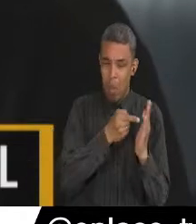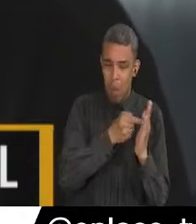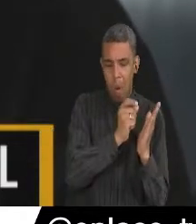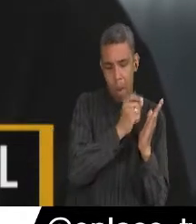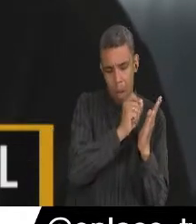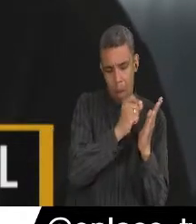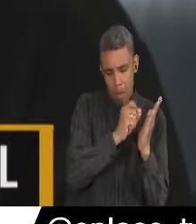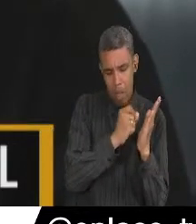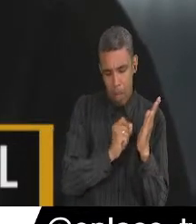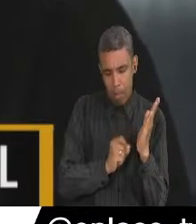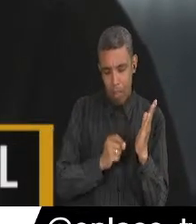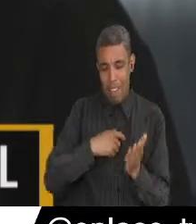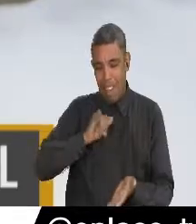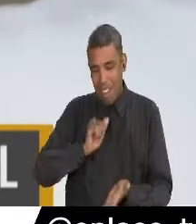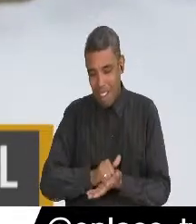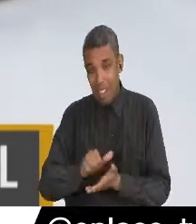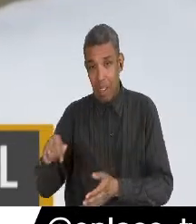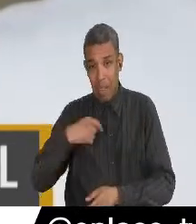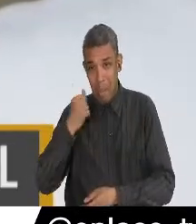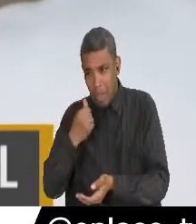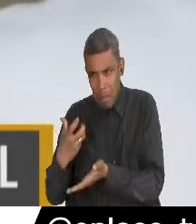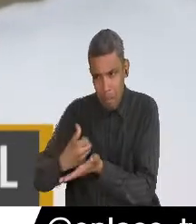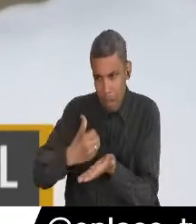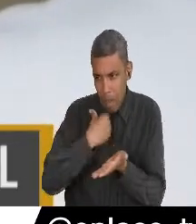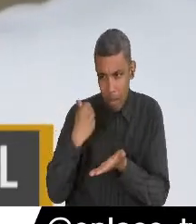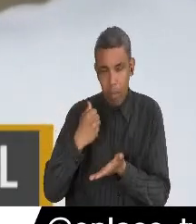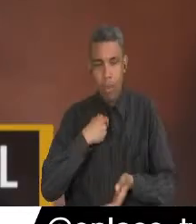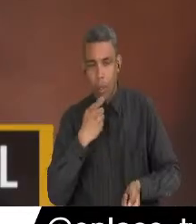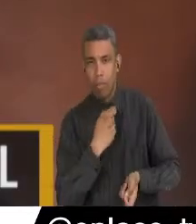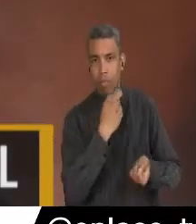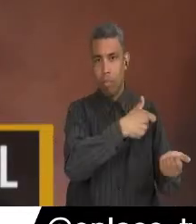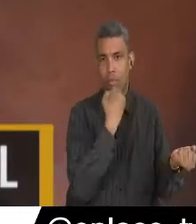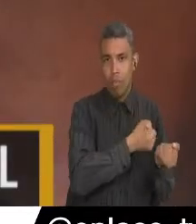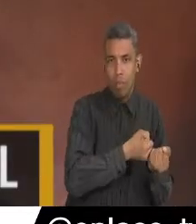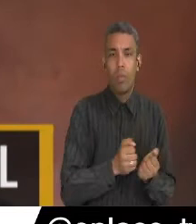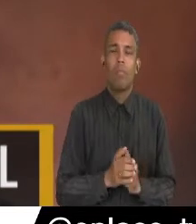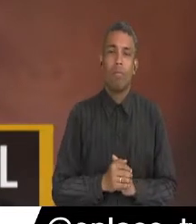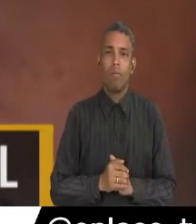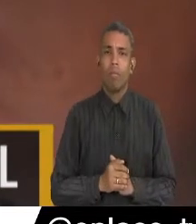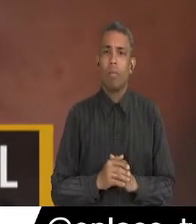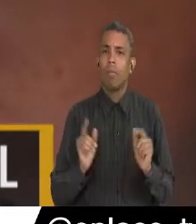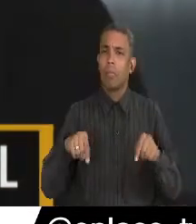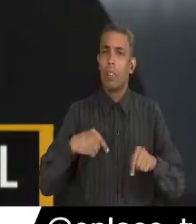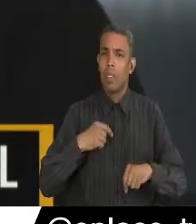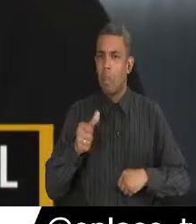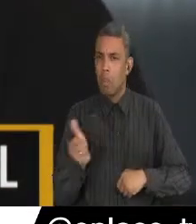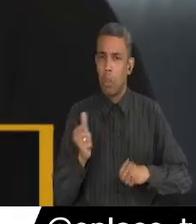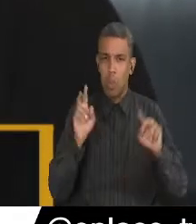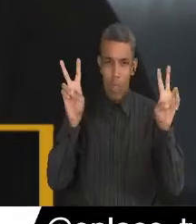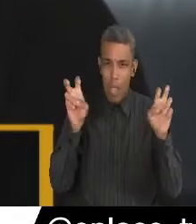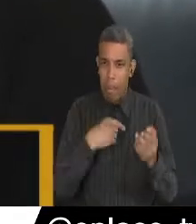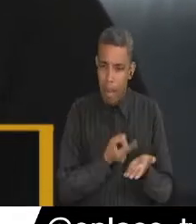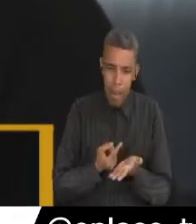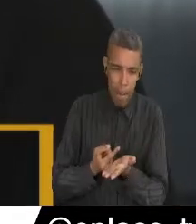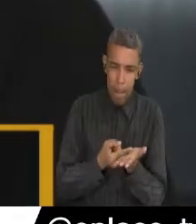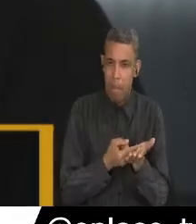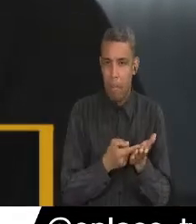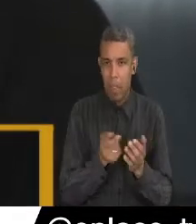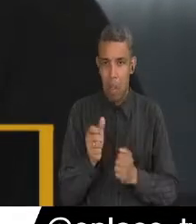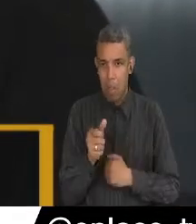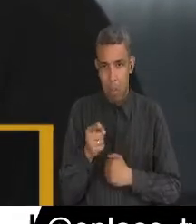recursos a bomberos. Otros proyectos de acuerdo que serán tramitados en este periodo los expone el corporado Torres. El gobierno municipal también ha presentado